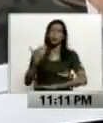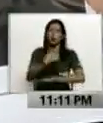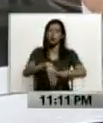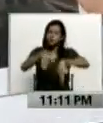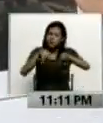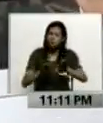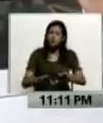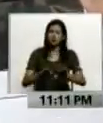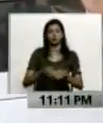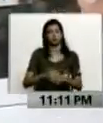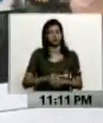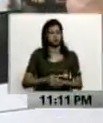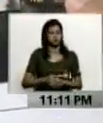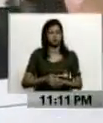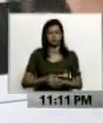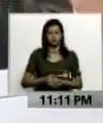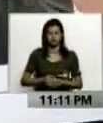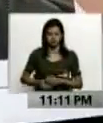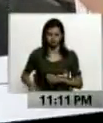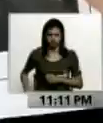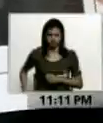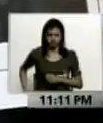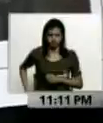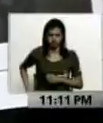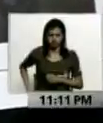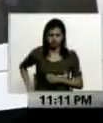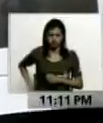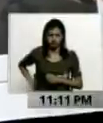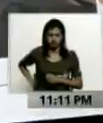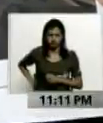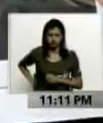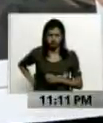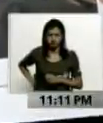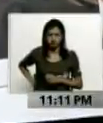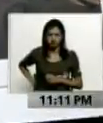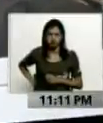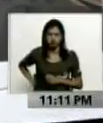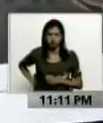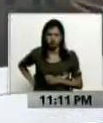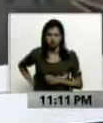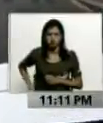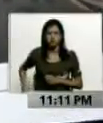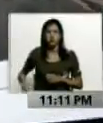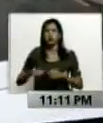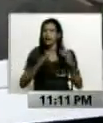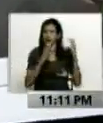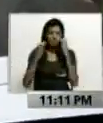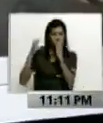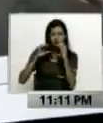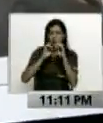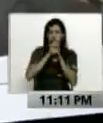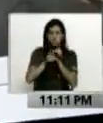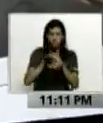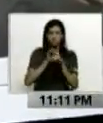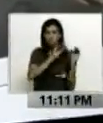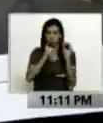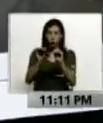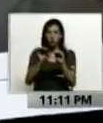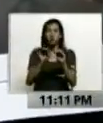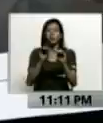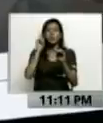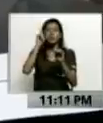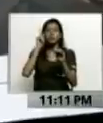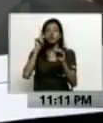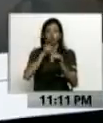sanjoy es nuestro sistema Y entonces lo pone la patilla tomada